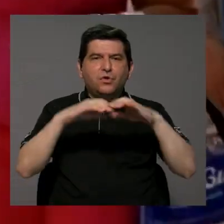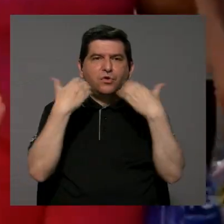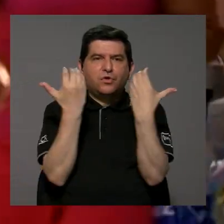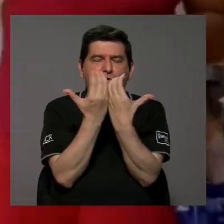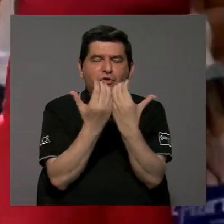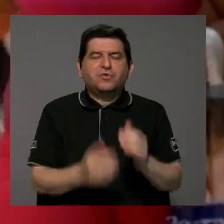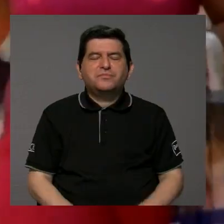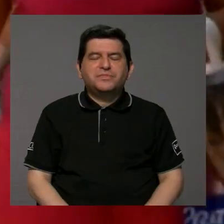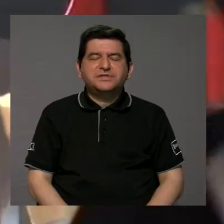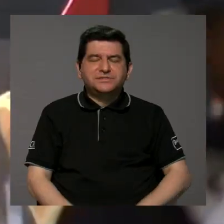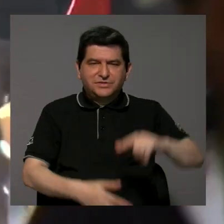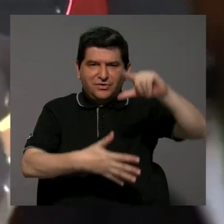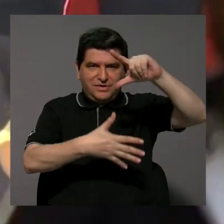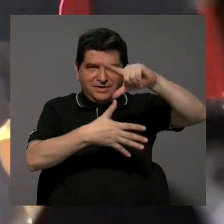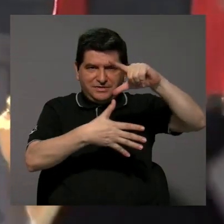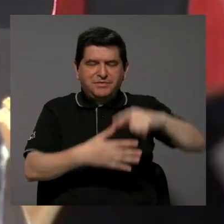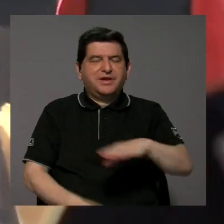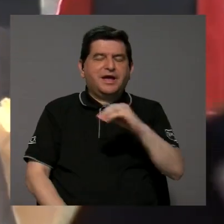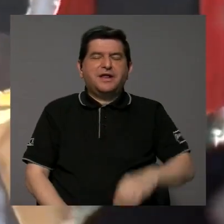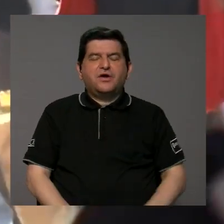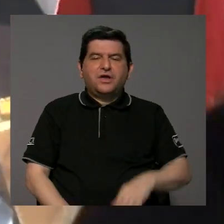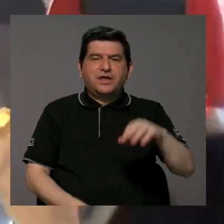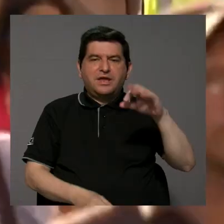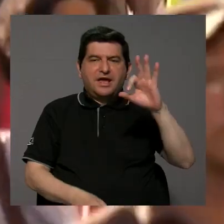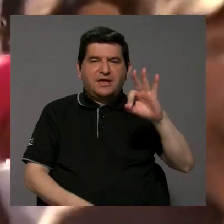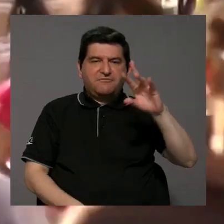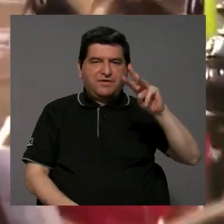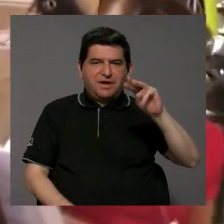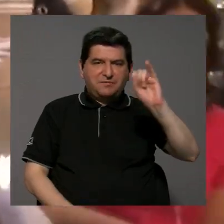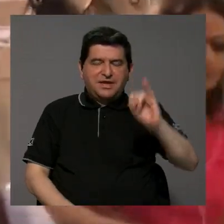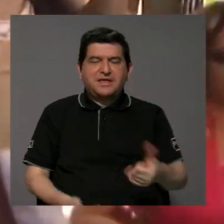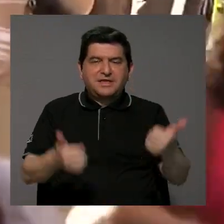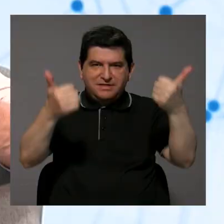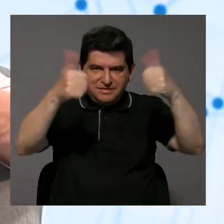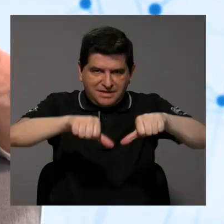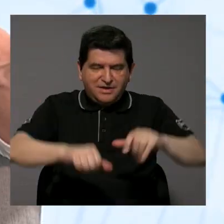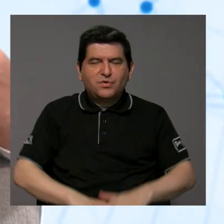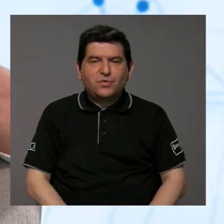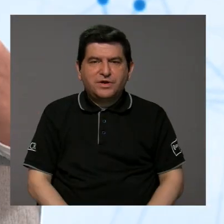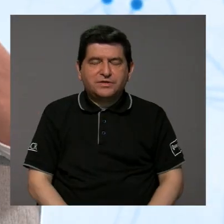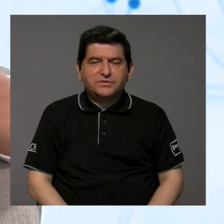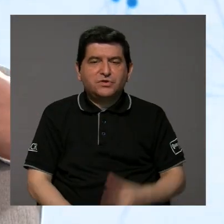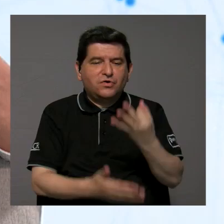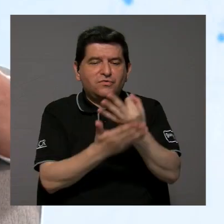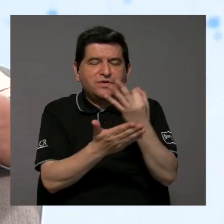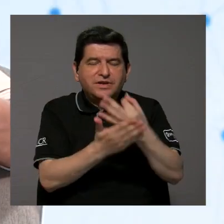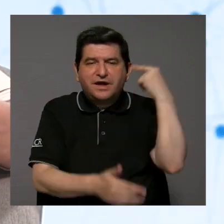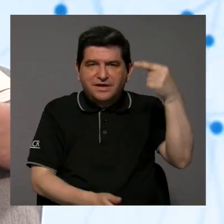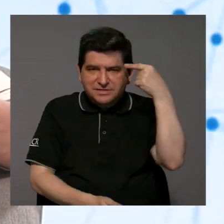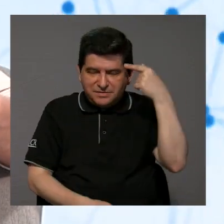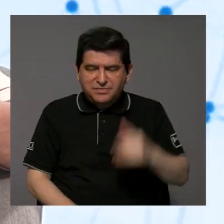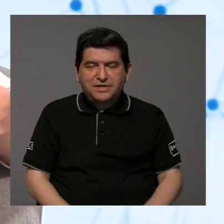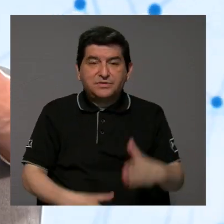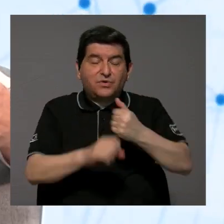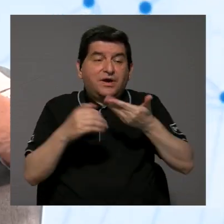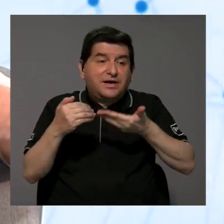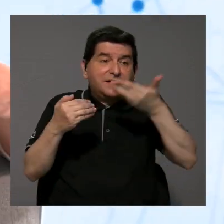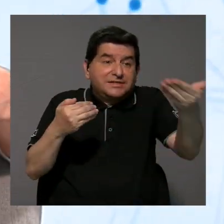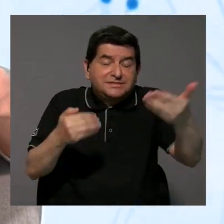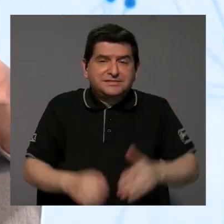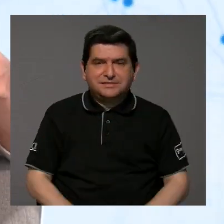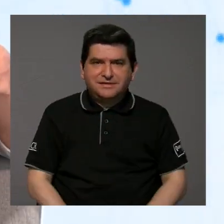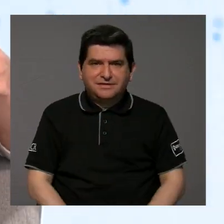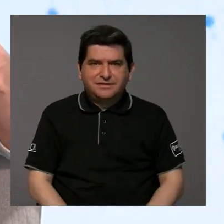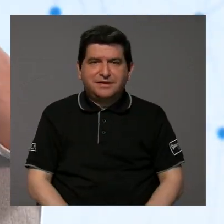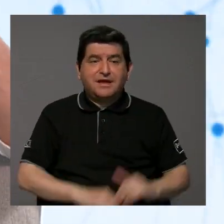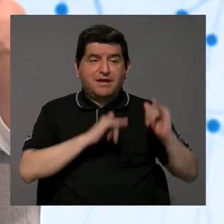América Latina hasta el Fondo Monetario Internacional. Estuvieron de acuerdo en que era importante financiar a los gobiernos para hacer cosas